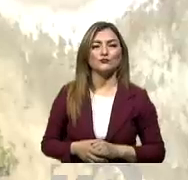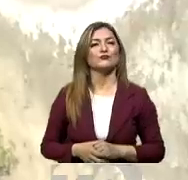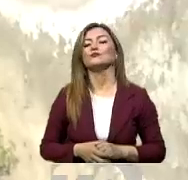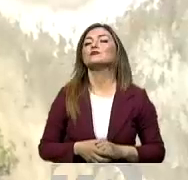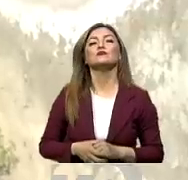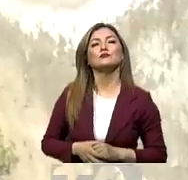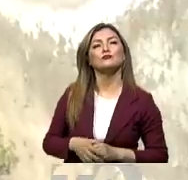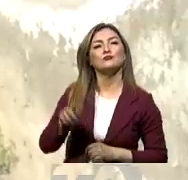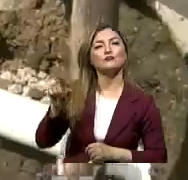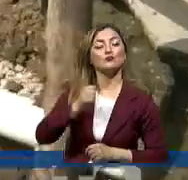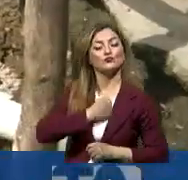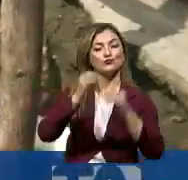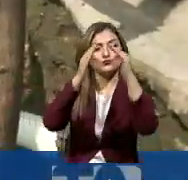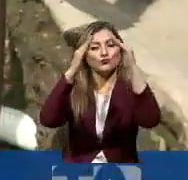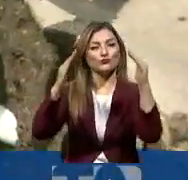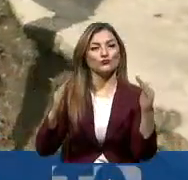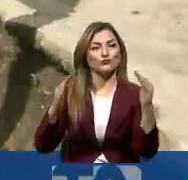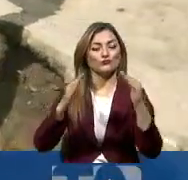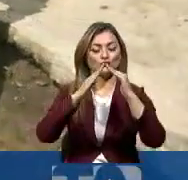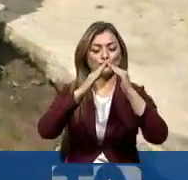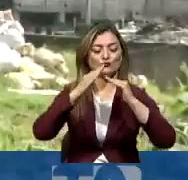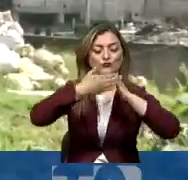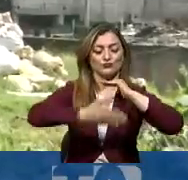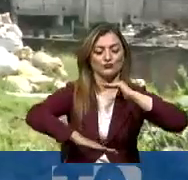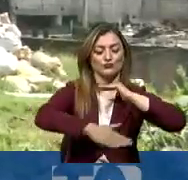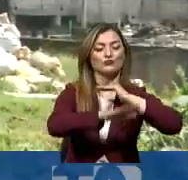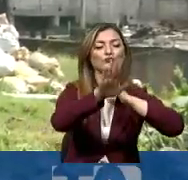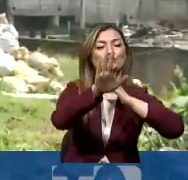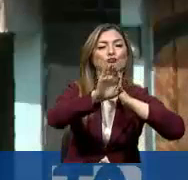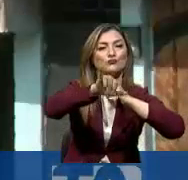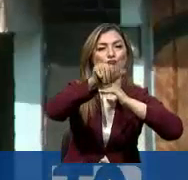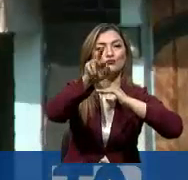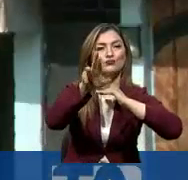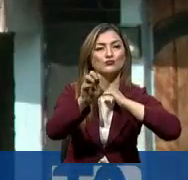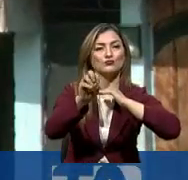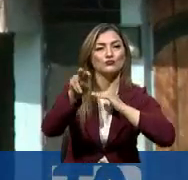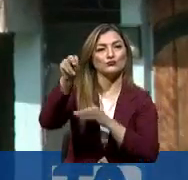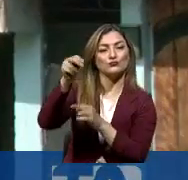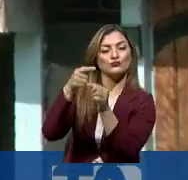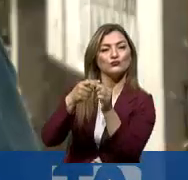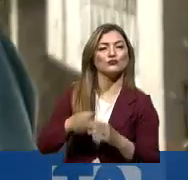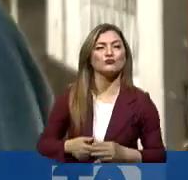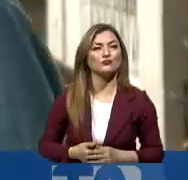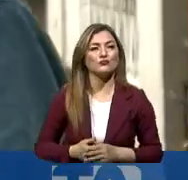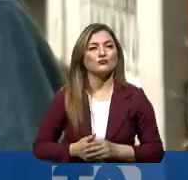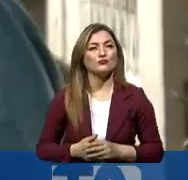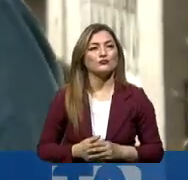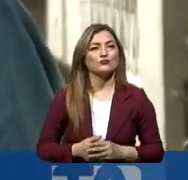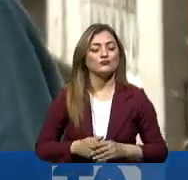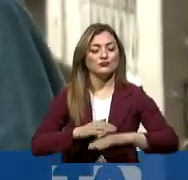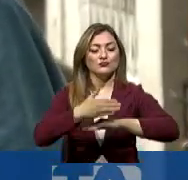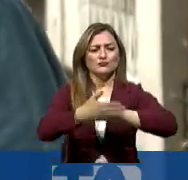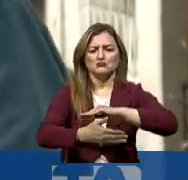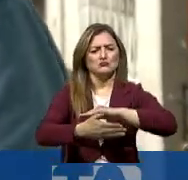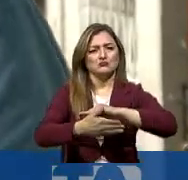patricio es el dueño de esta casa que está el filo de la quebrada del tejado en el sector de la comuna en el norte de quito antes la quebrada era más allá